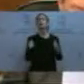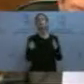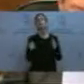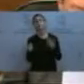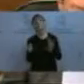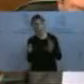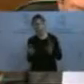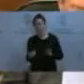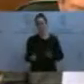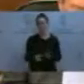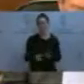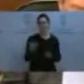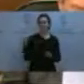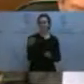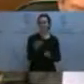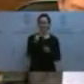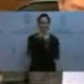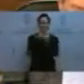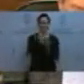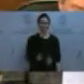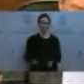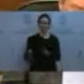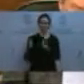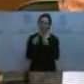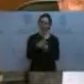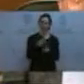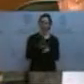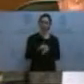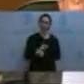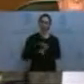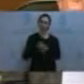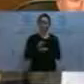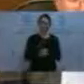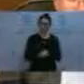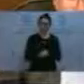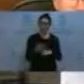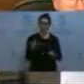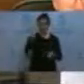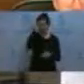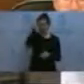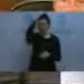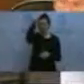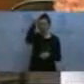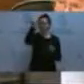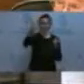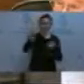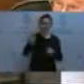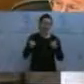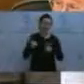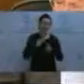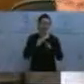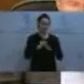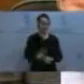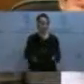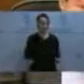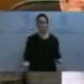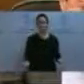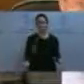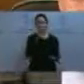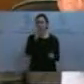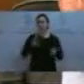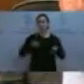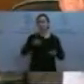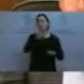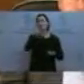supuesto, tiene que tener un presupuesto y unos objetivos a cumplir. O sea, ideas ya han tenido ustedes bastante, empezando por las de